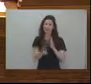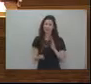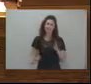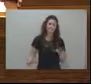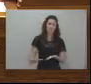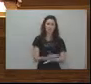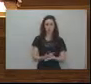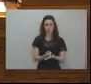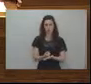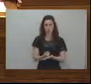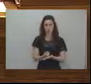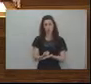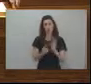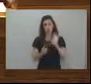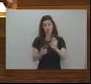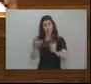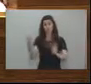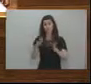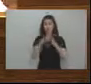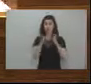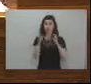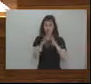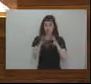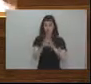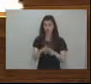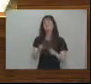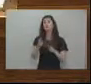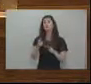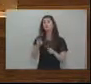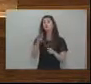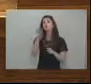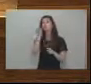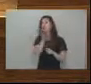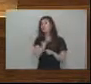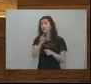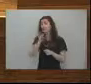Llamazares, pero hace falta tener voluntad política para llevarlo a cabo. Ese es el